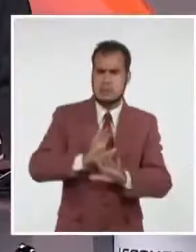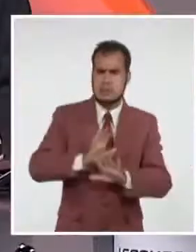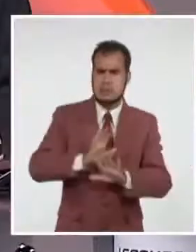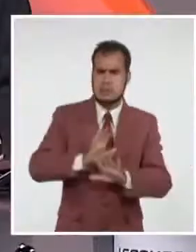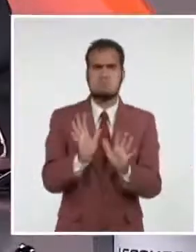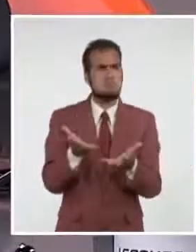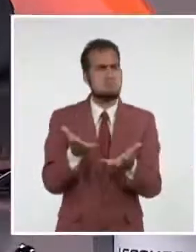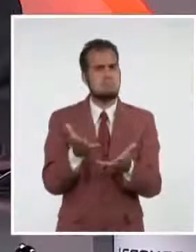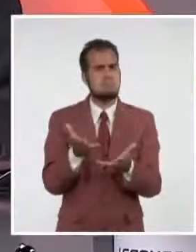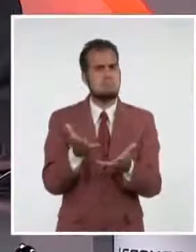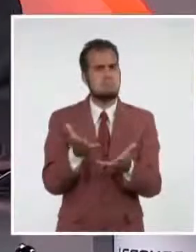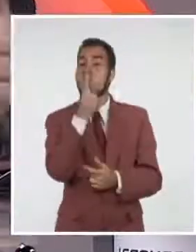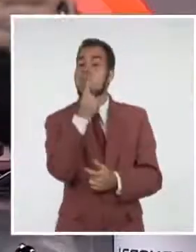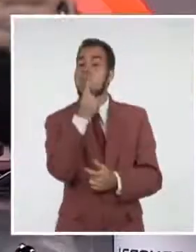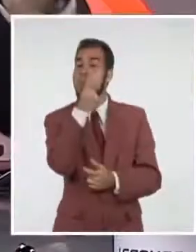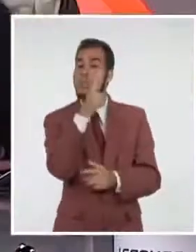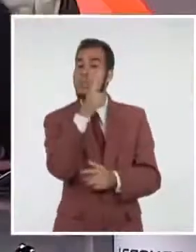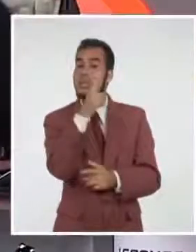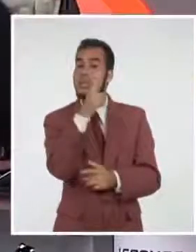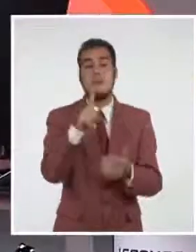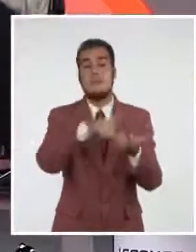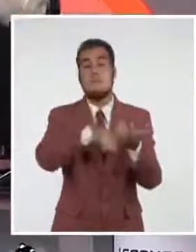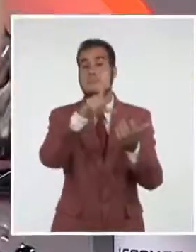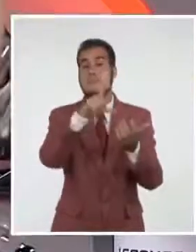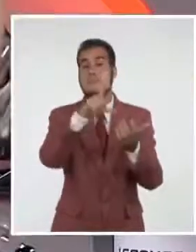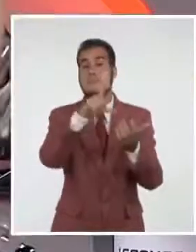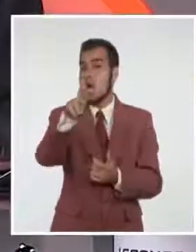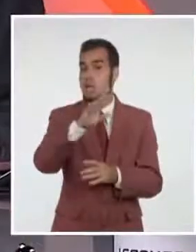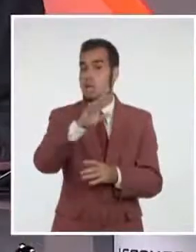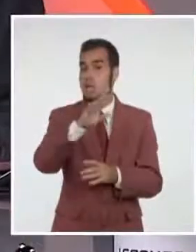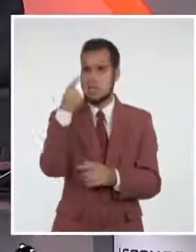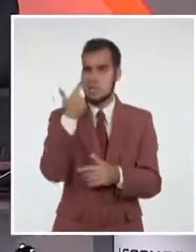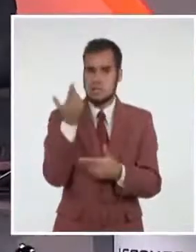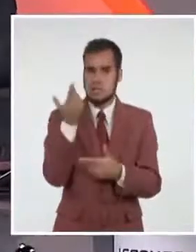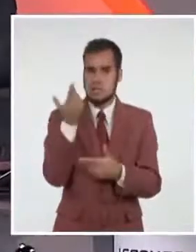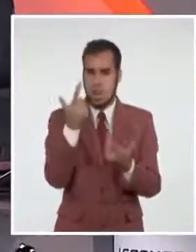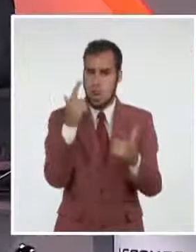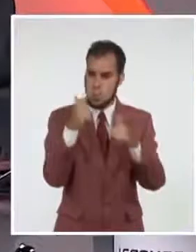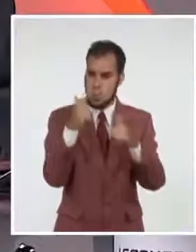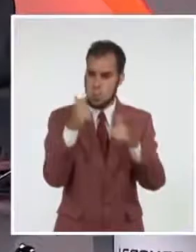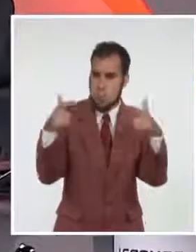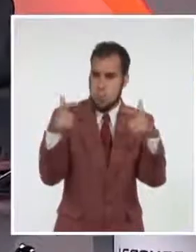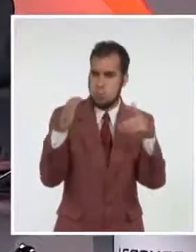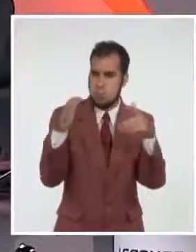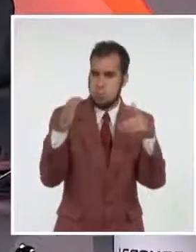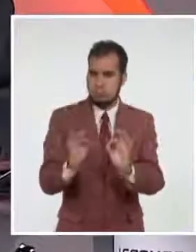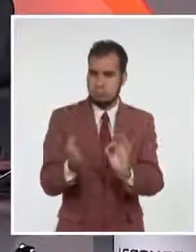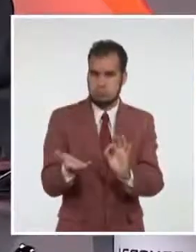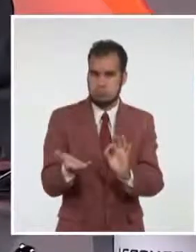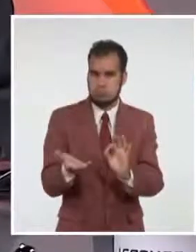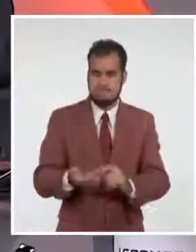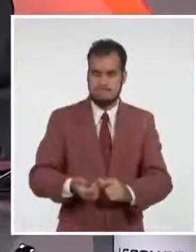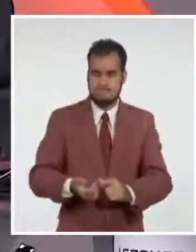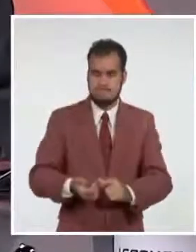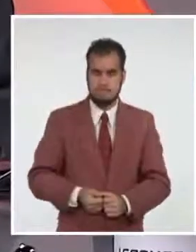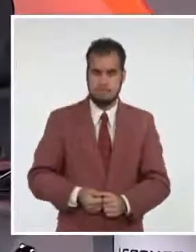sí. Estamos hablando más de días ya que se lograron de 70.000 exámenes para detectar la